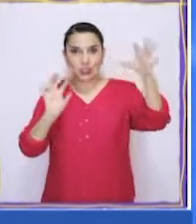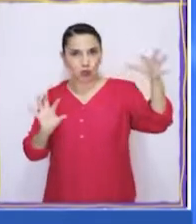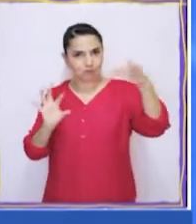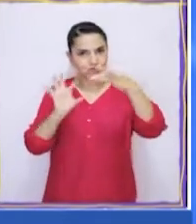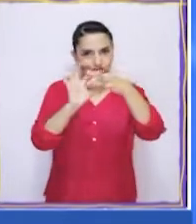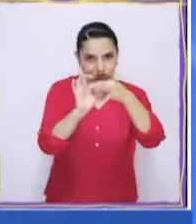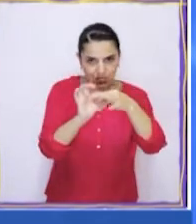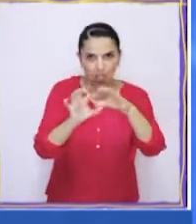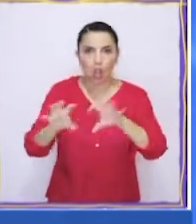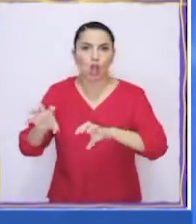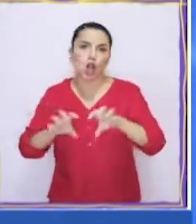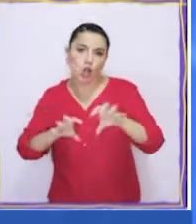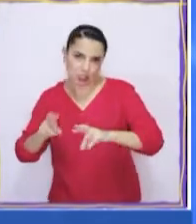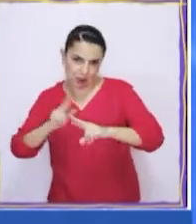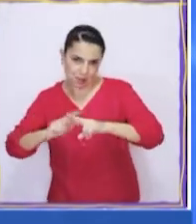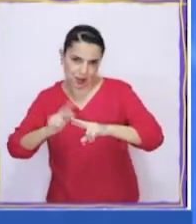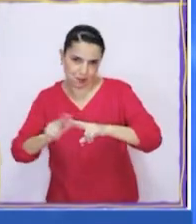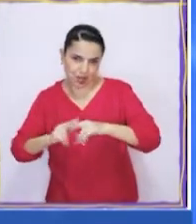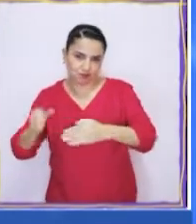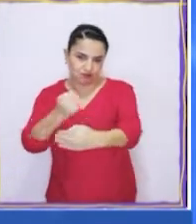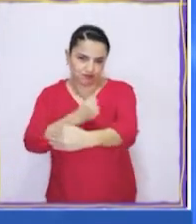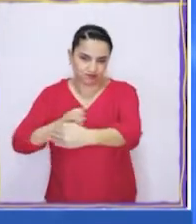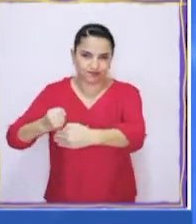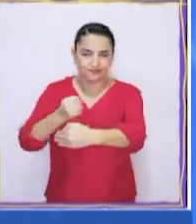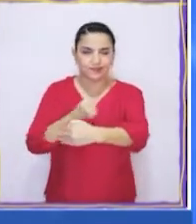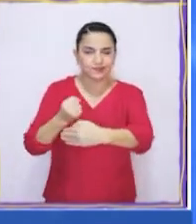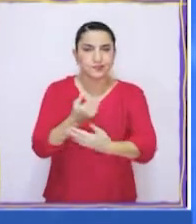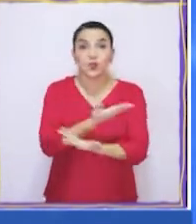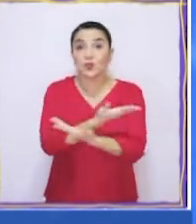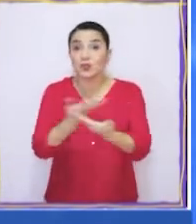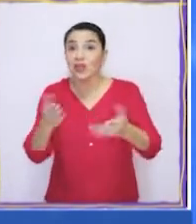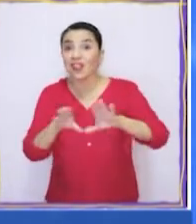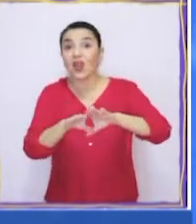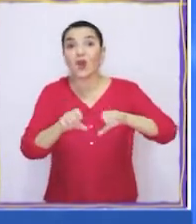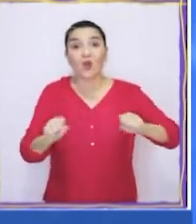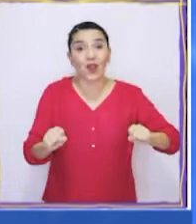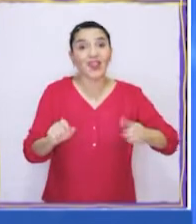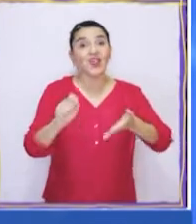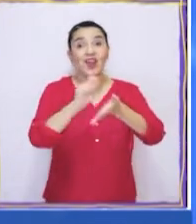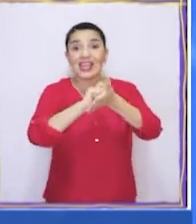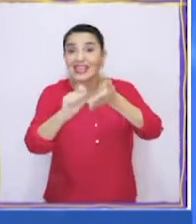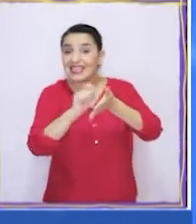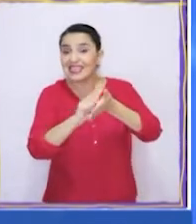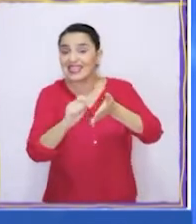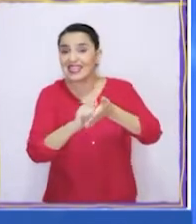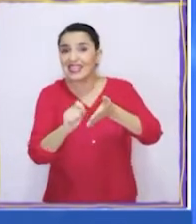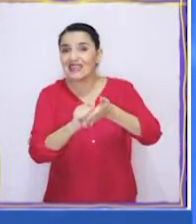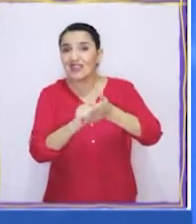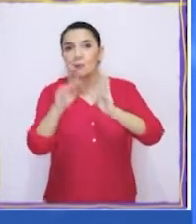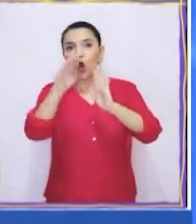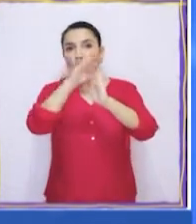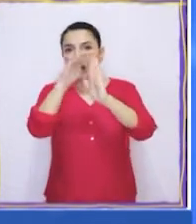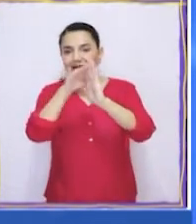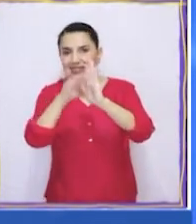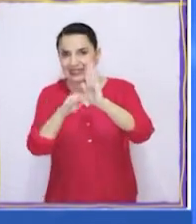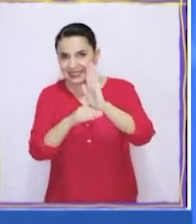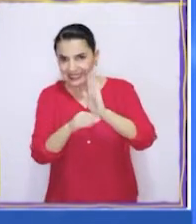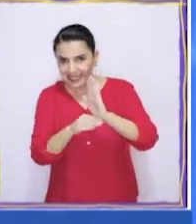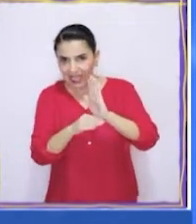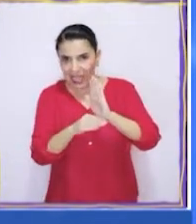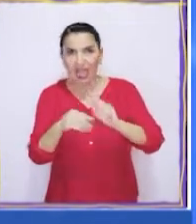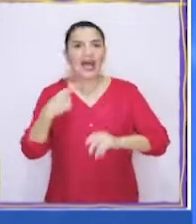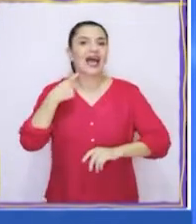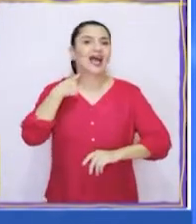el producto que se va a cocinar entonces les parece si le escribimos receta de un queque